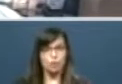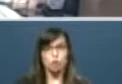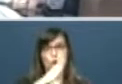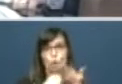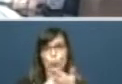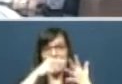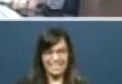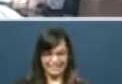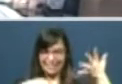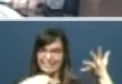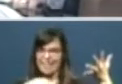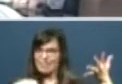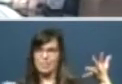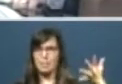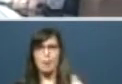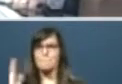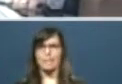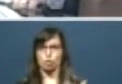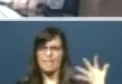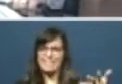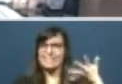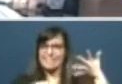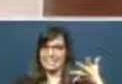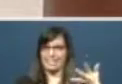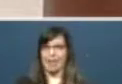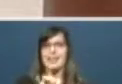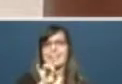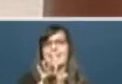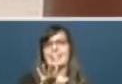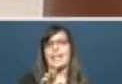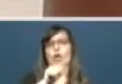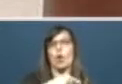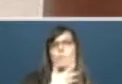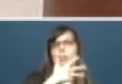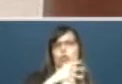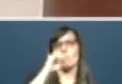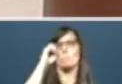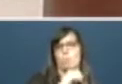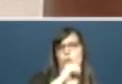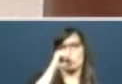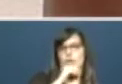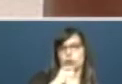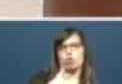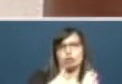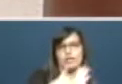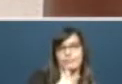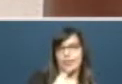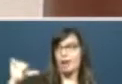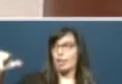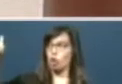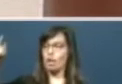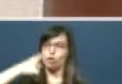en proporción al pib 15 2% 5 puntos por debajo de la media nacional